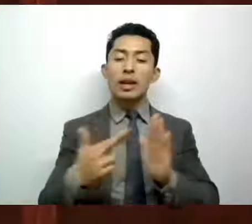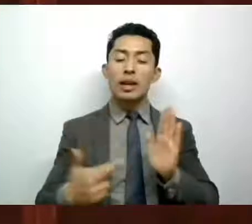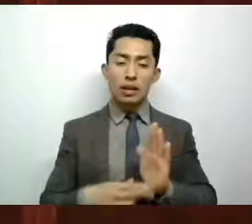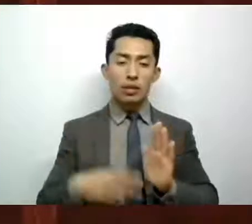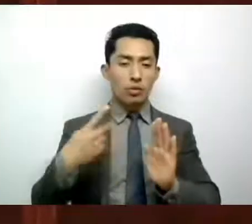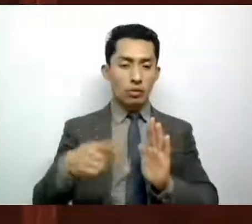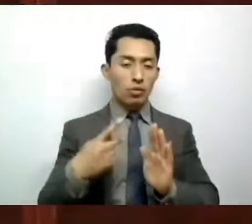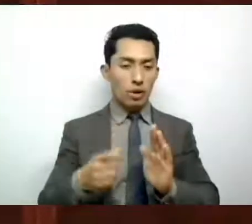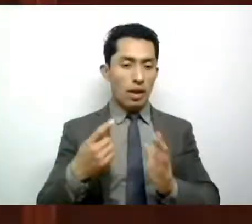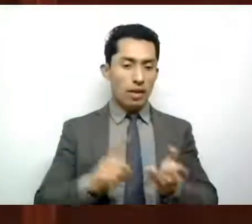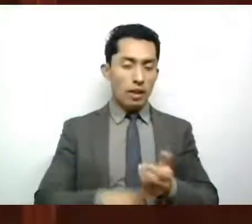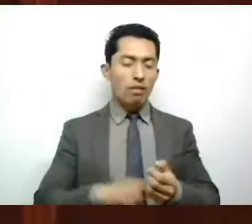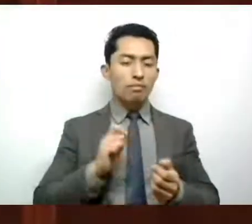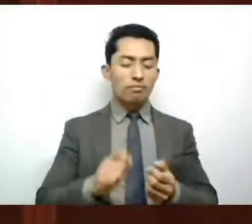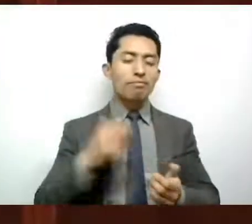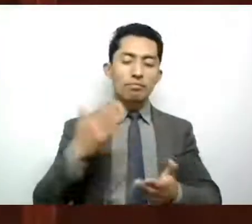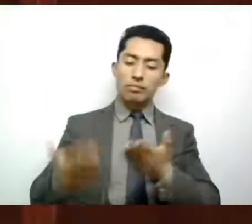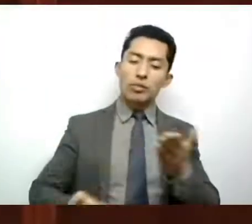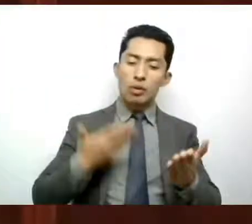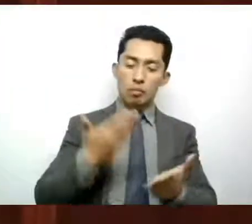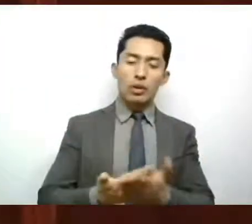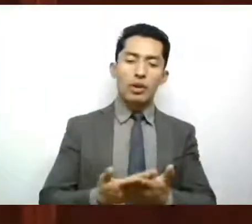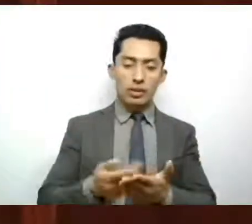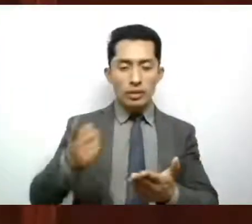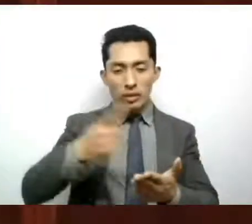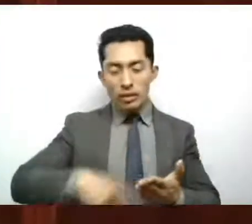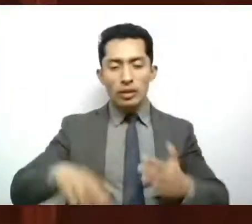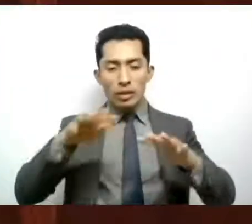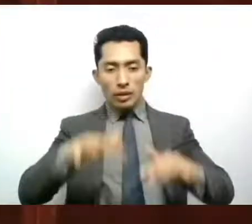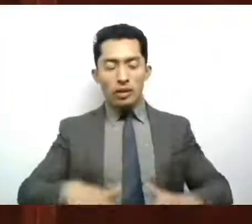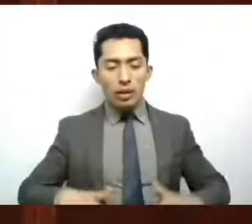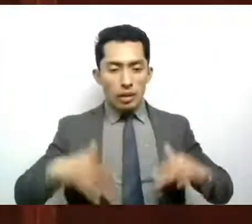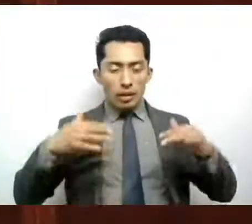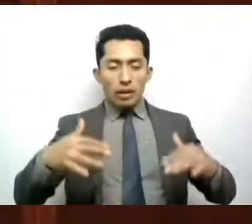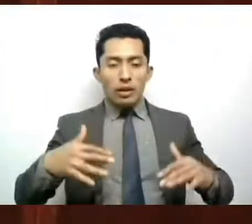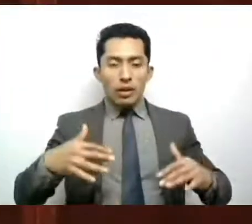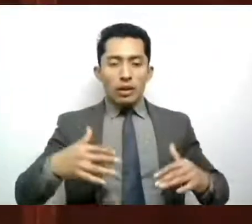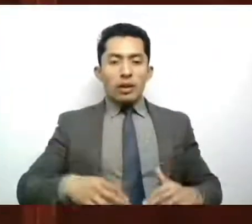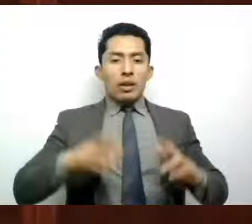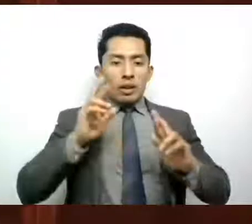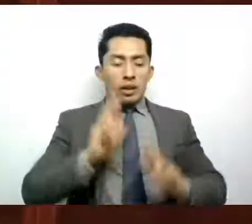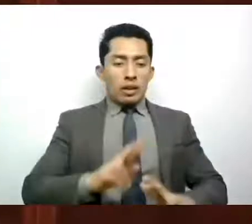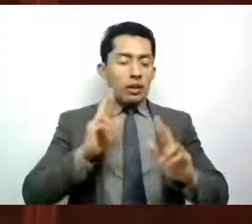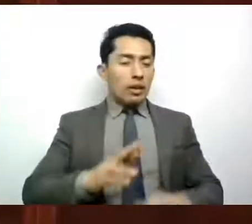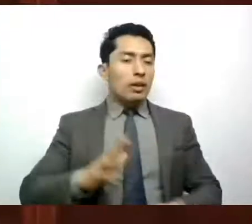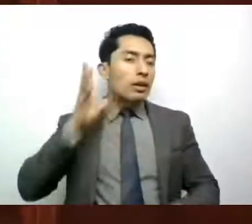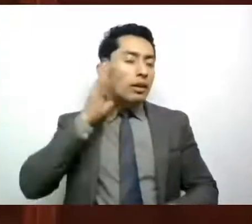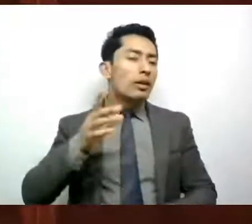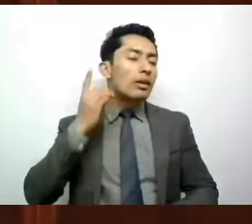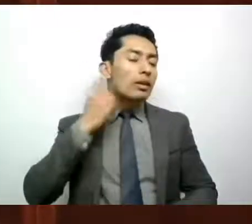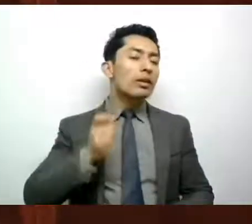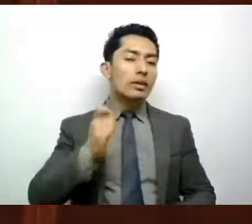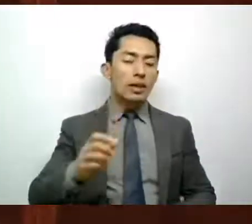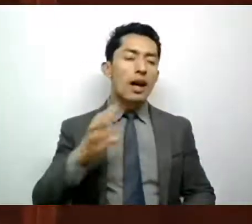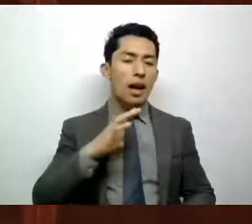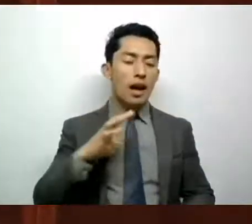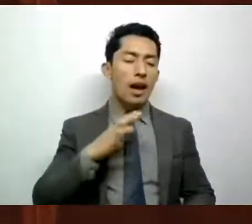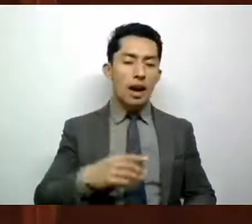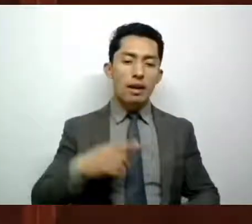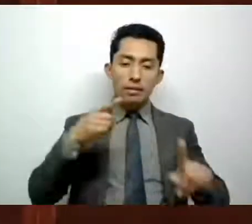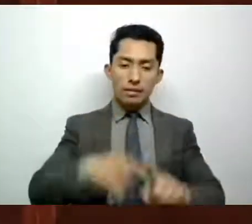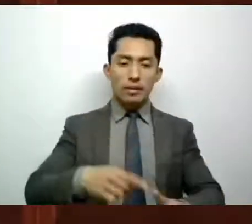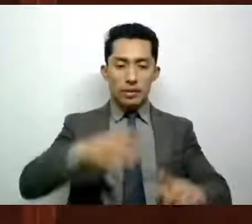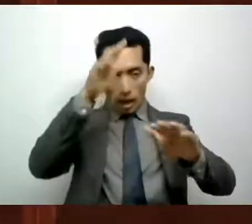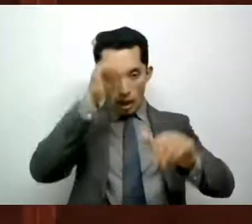su reglamento, someto a la consideración de esta honorable legislatura el